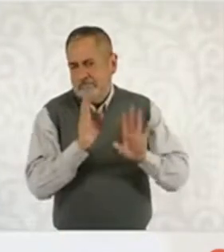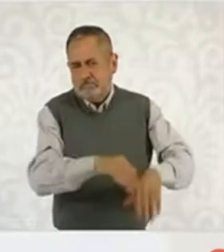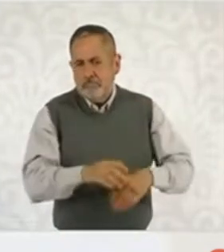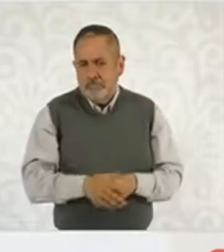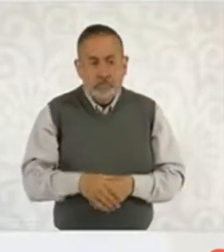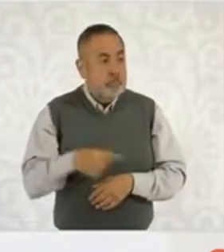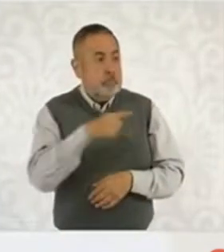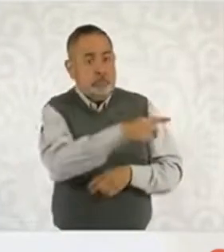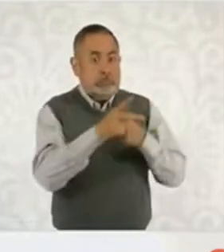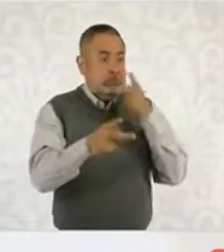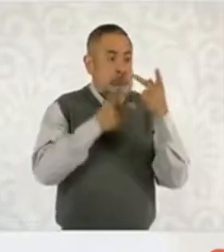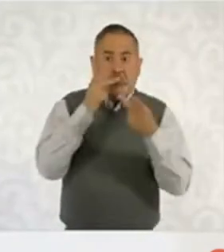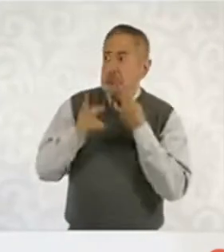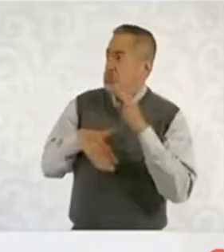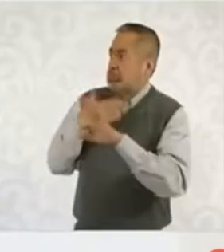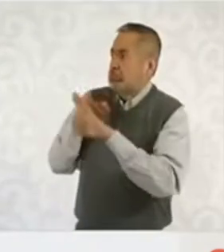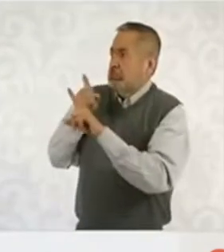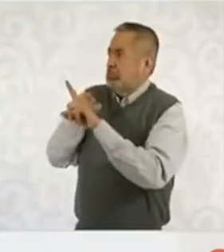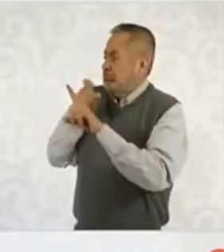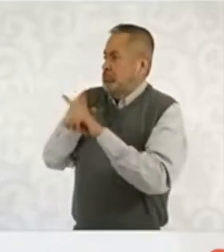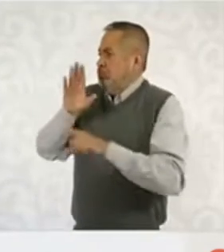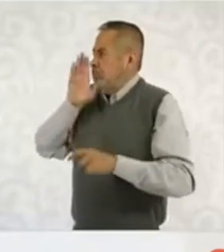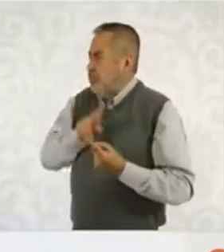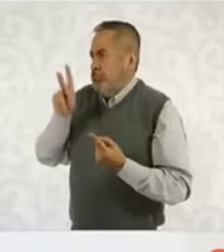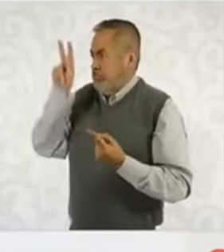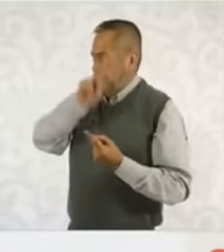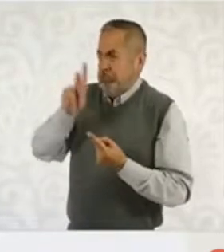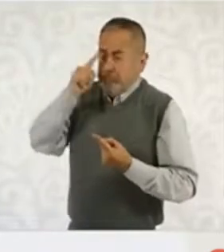de críticas al que se ha llegado